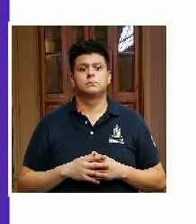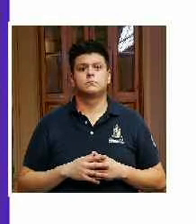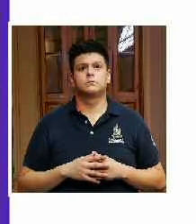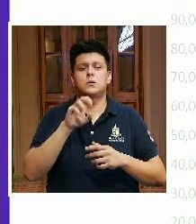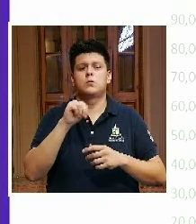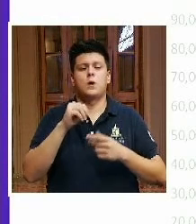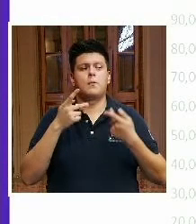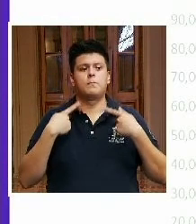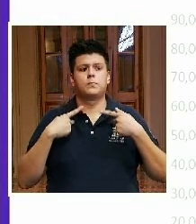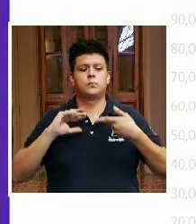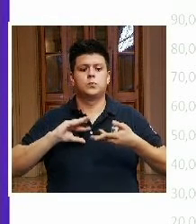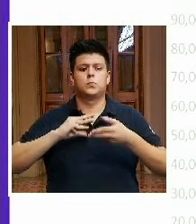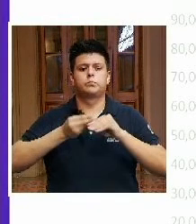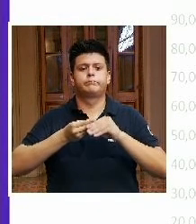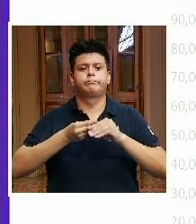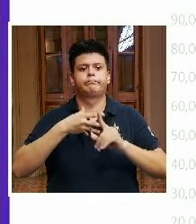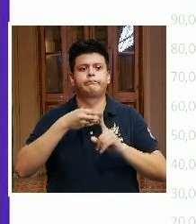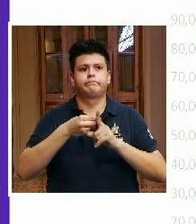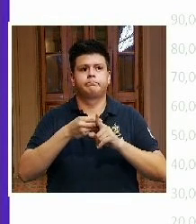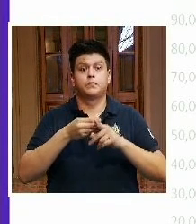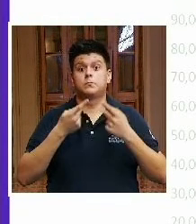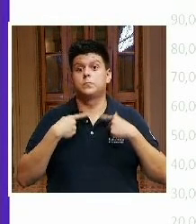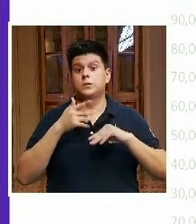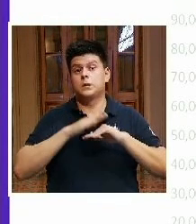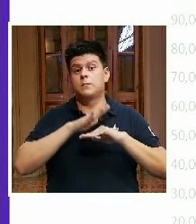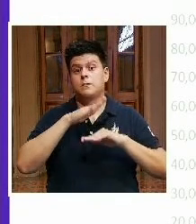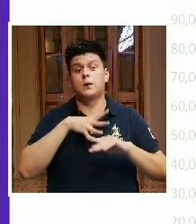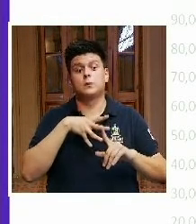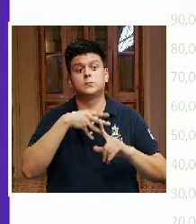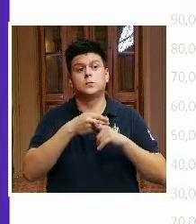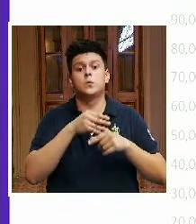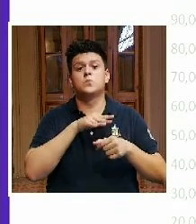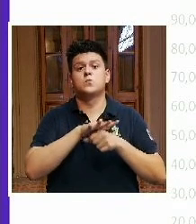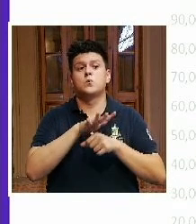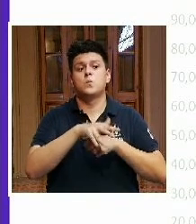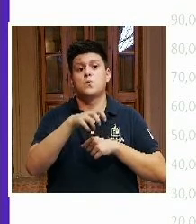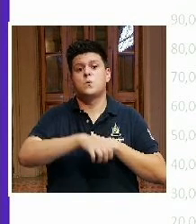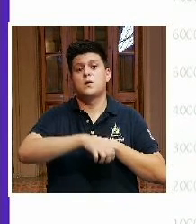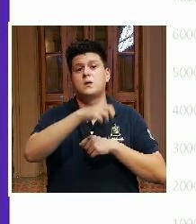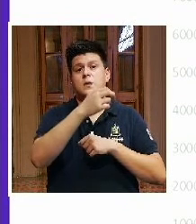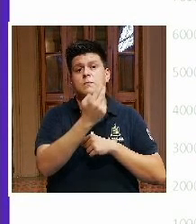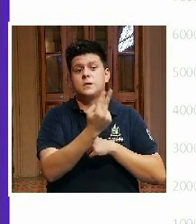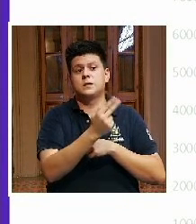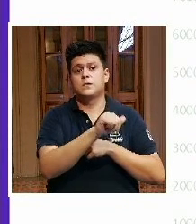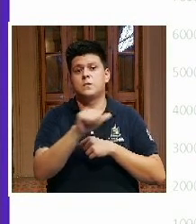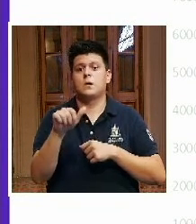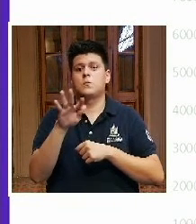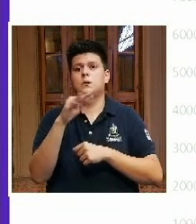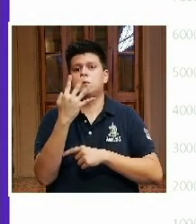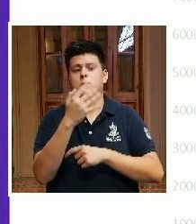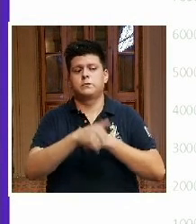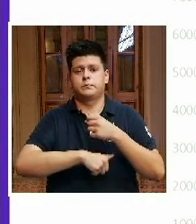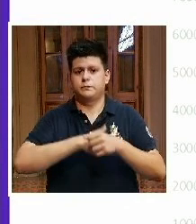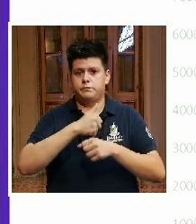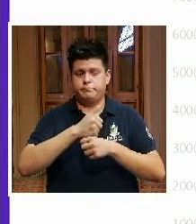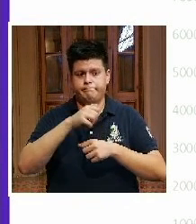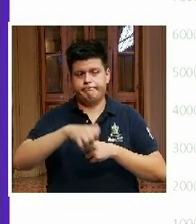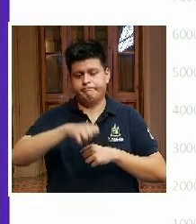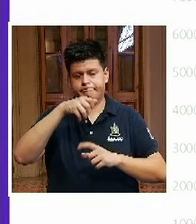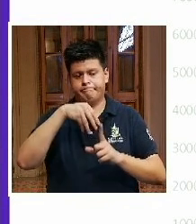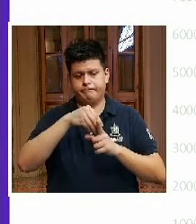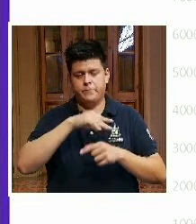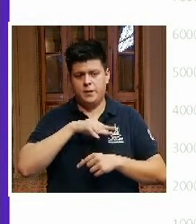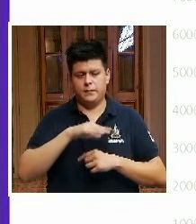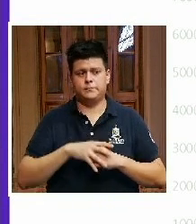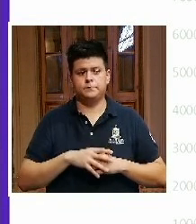horas el grupo que más se contagia es el grupo de adultos jóvenes 25 44 años de edad en